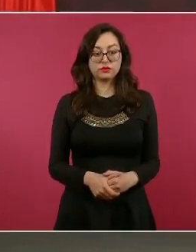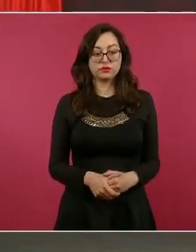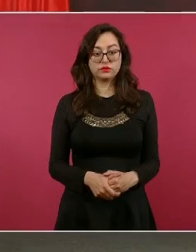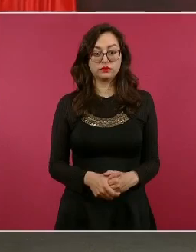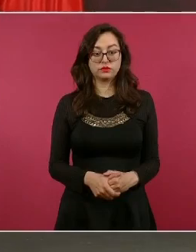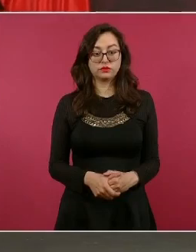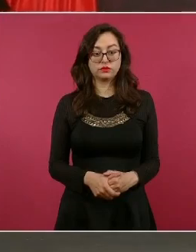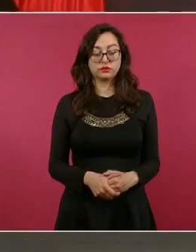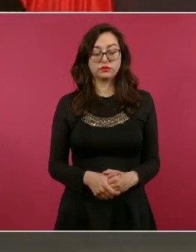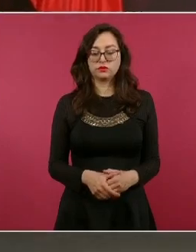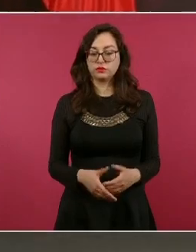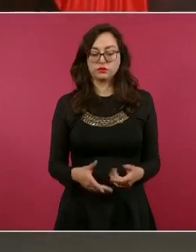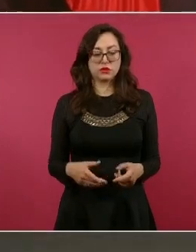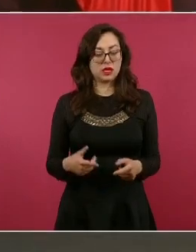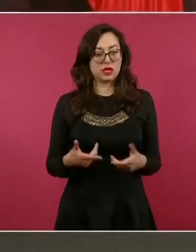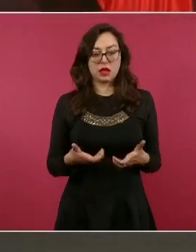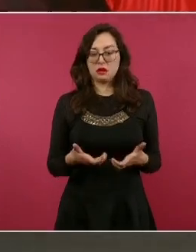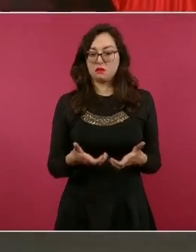Chicomucelo,